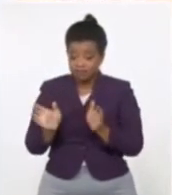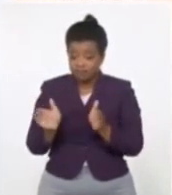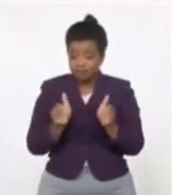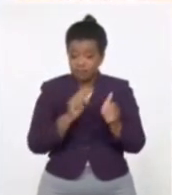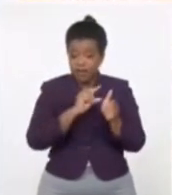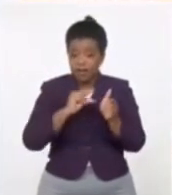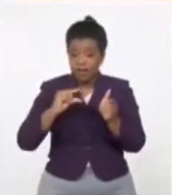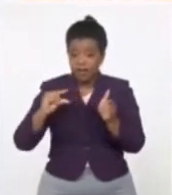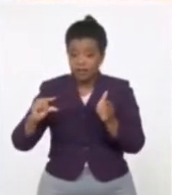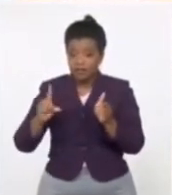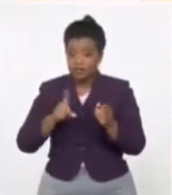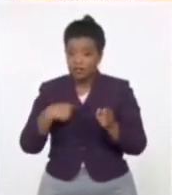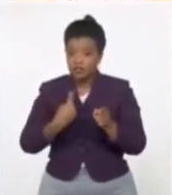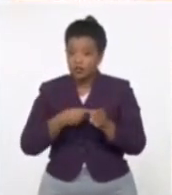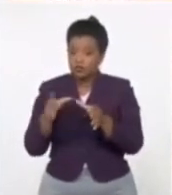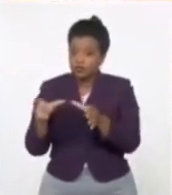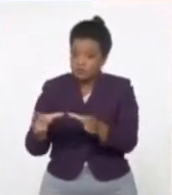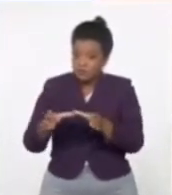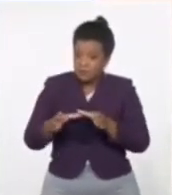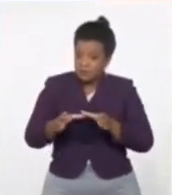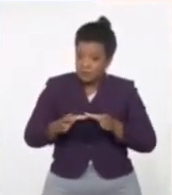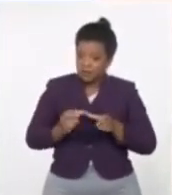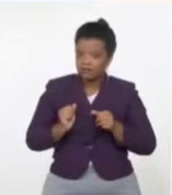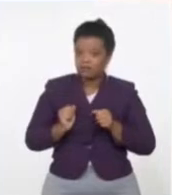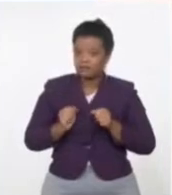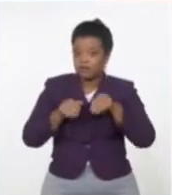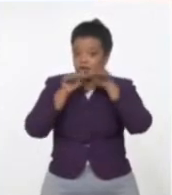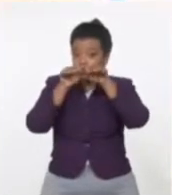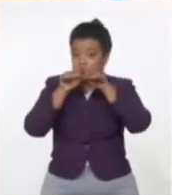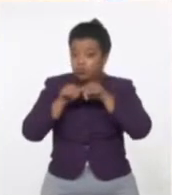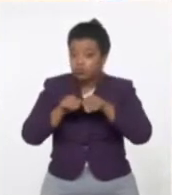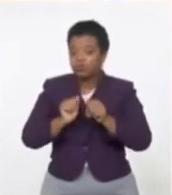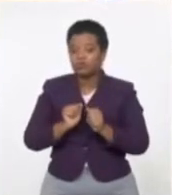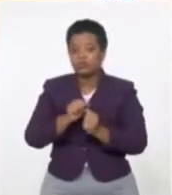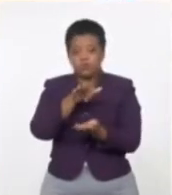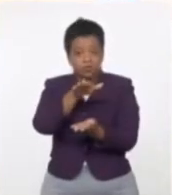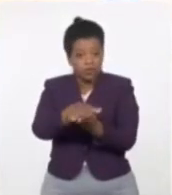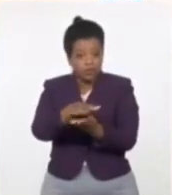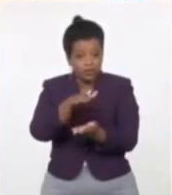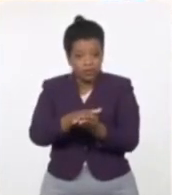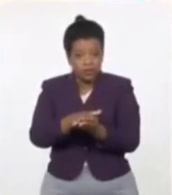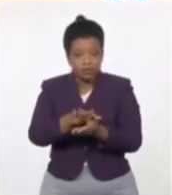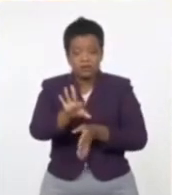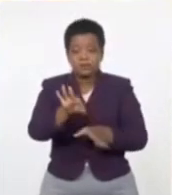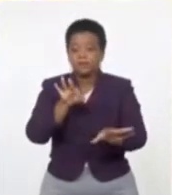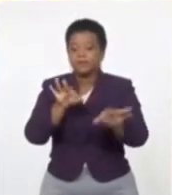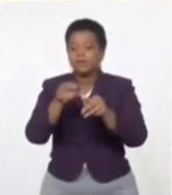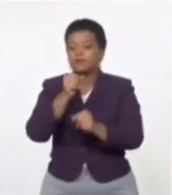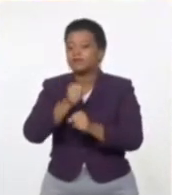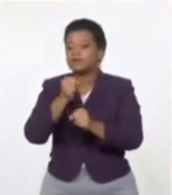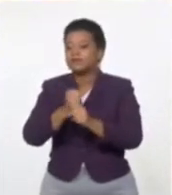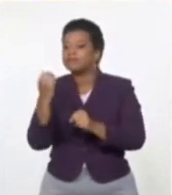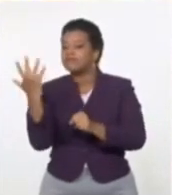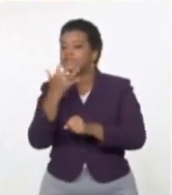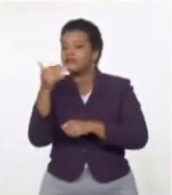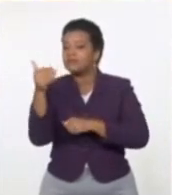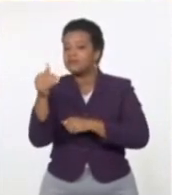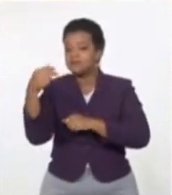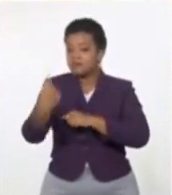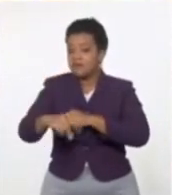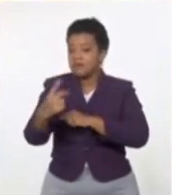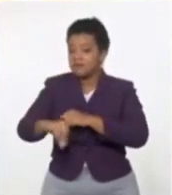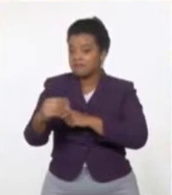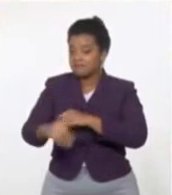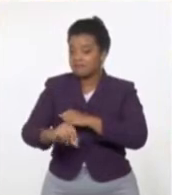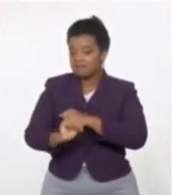pues hicimos la recepción, el almacenamiento, seleccionamos los trabajadores que iban a estar directamente